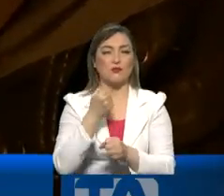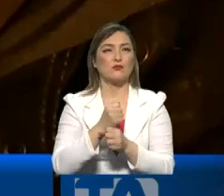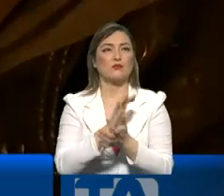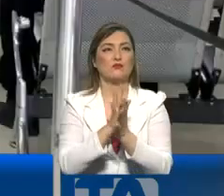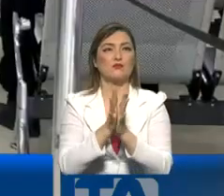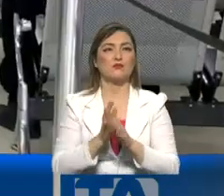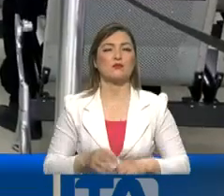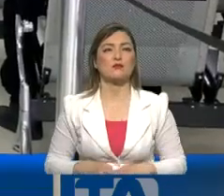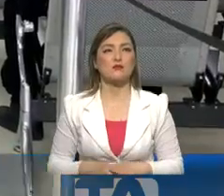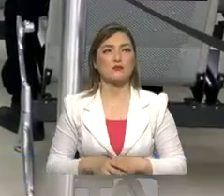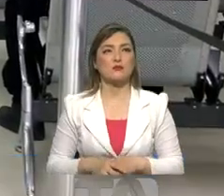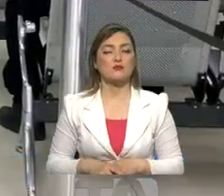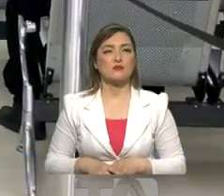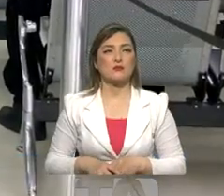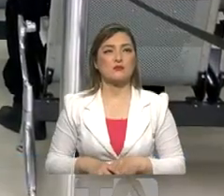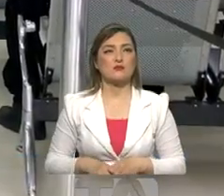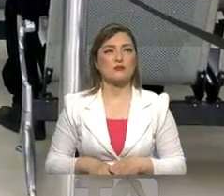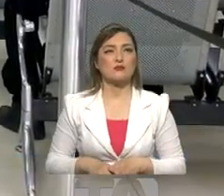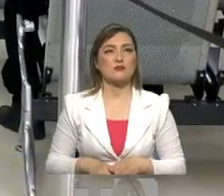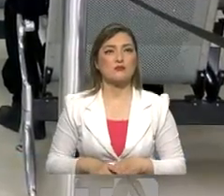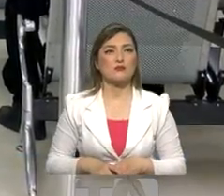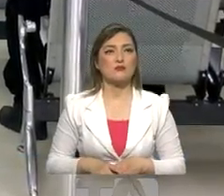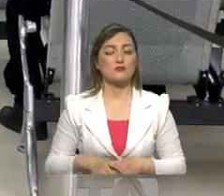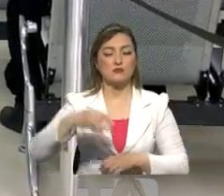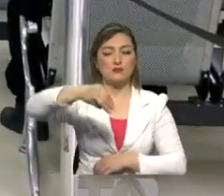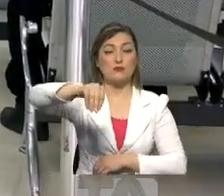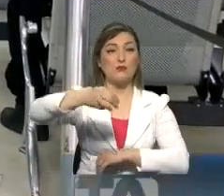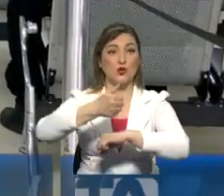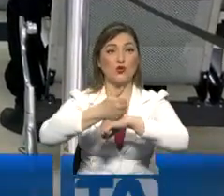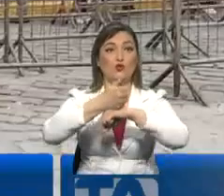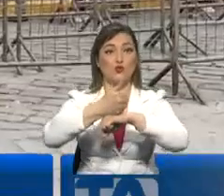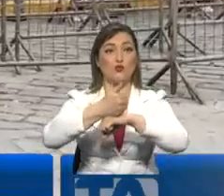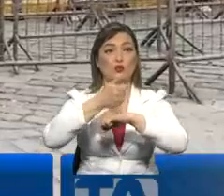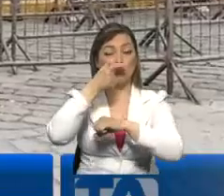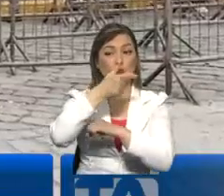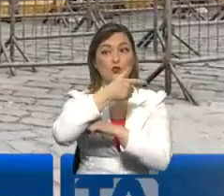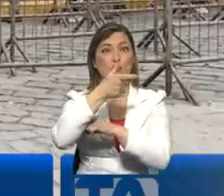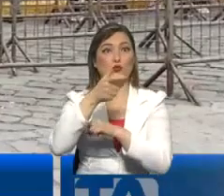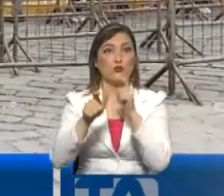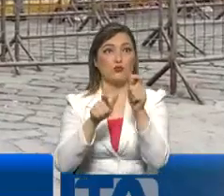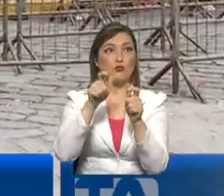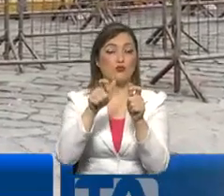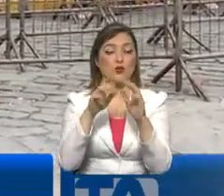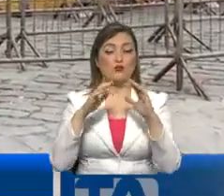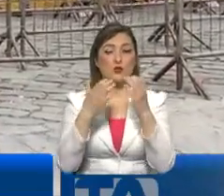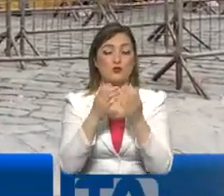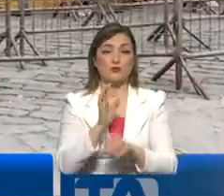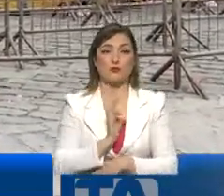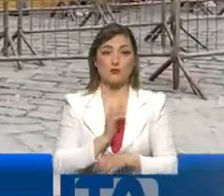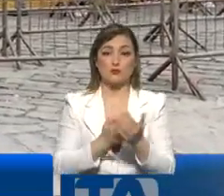trabajo. Mientras tanto, para este miércoles las autoridades anuncian la conformación de una veeduría ciudadana y una comisión